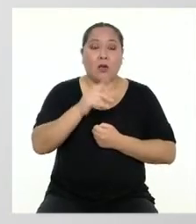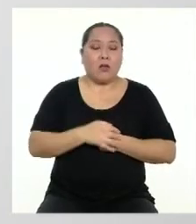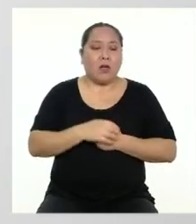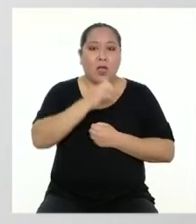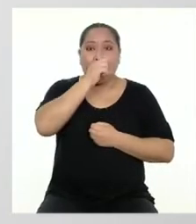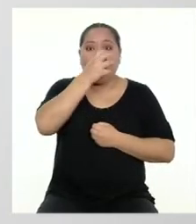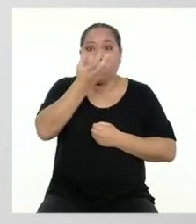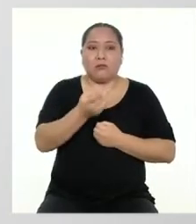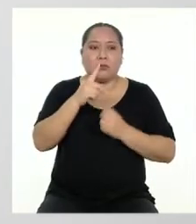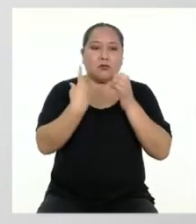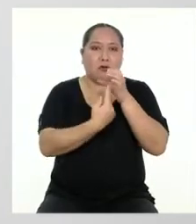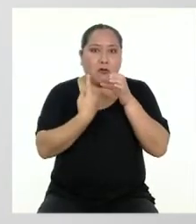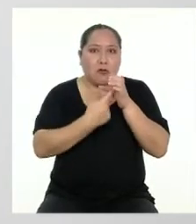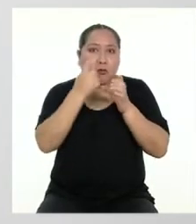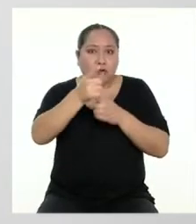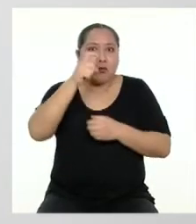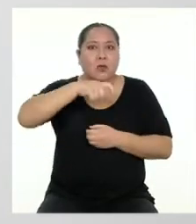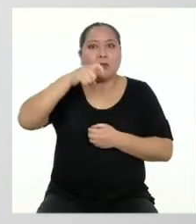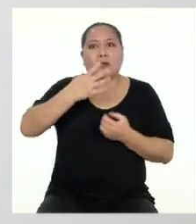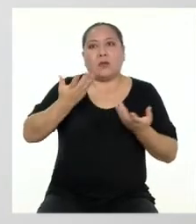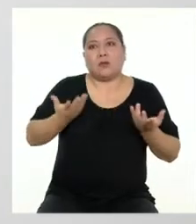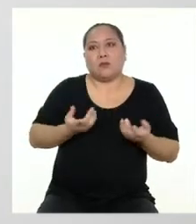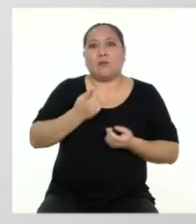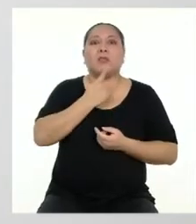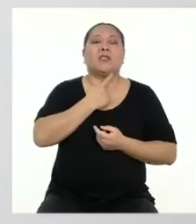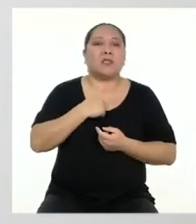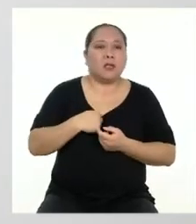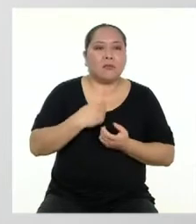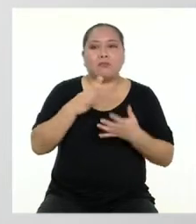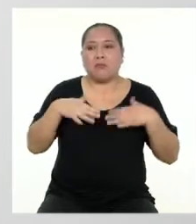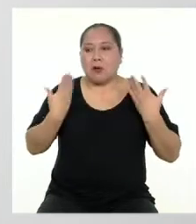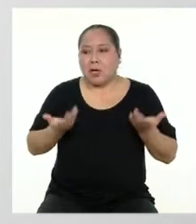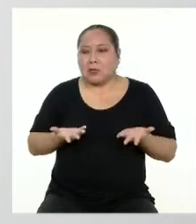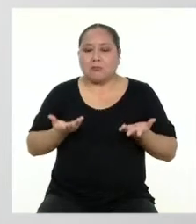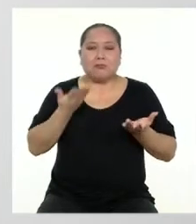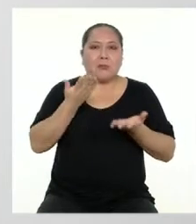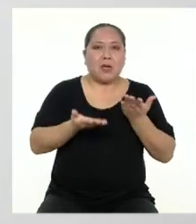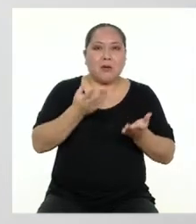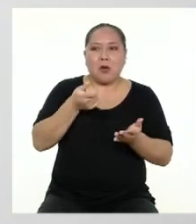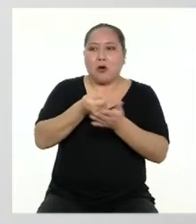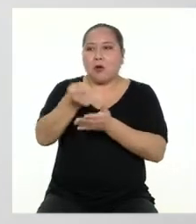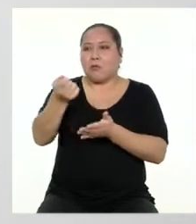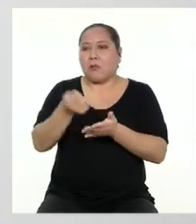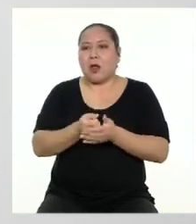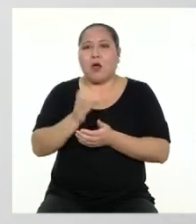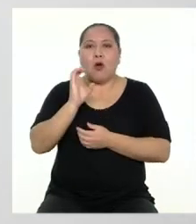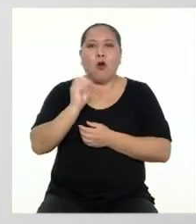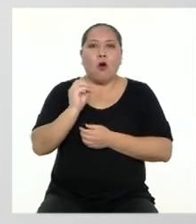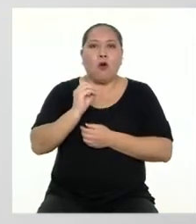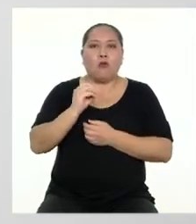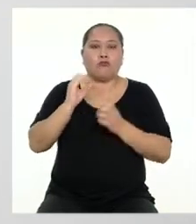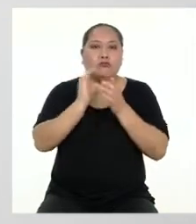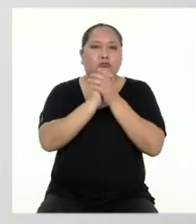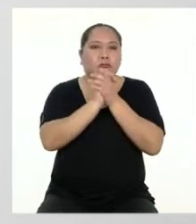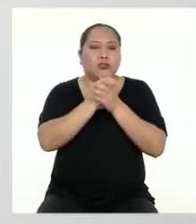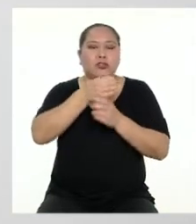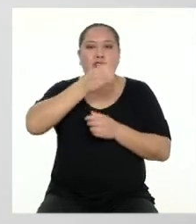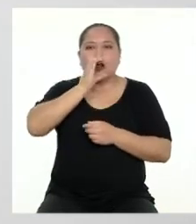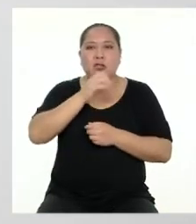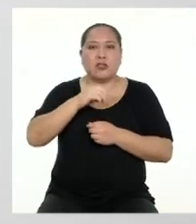un jugo por una necesidad, que en este caso es la sed, puedes satisfacer dicha necesidad tomando un vaso de chicha o